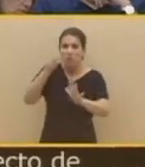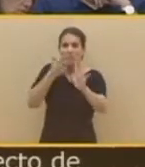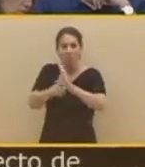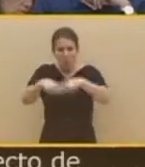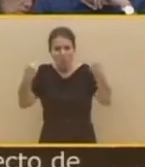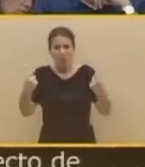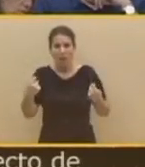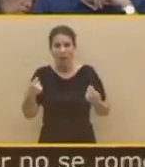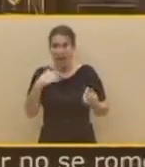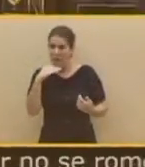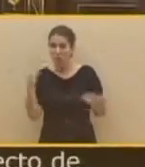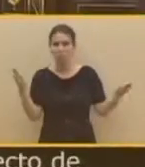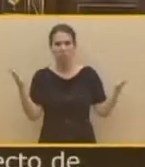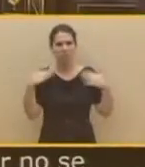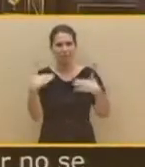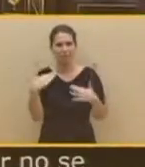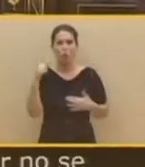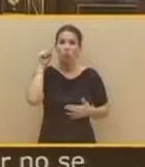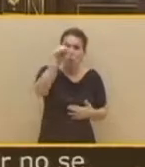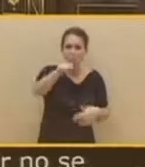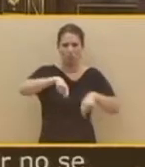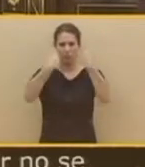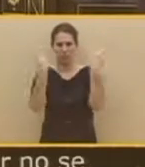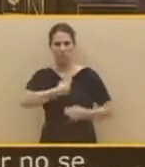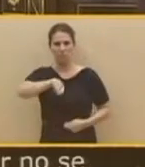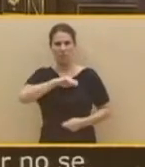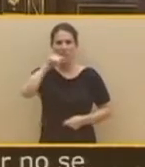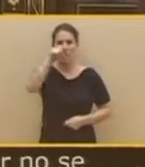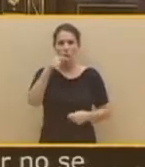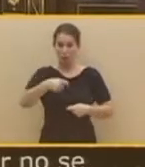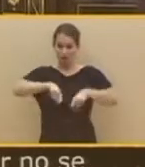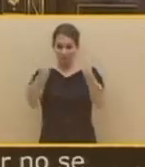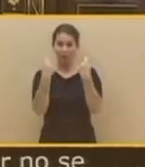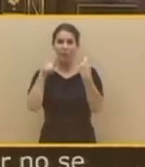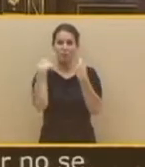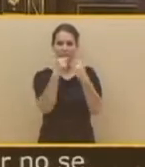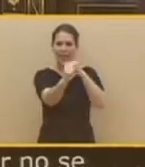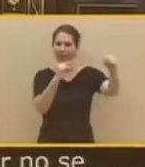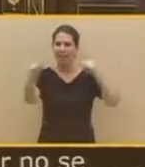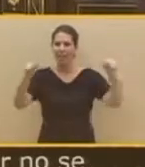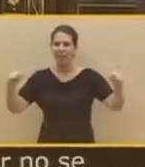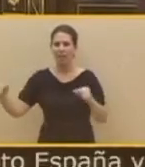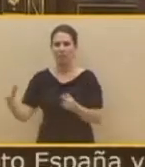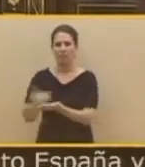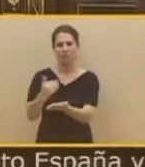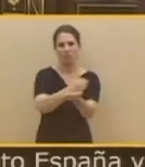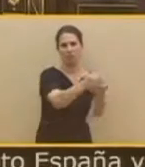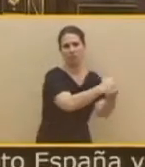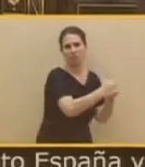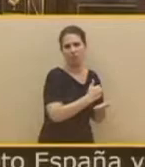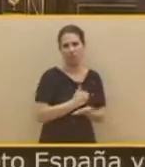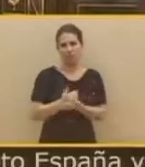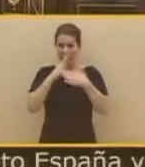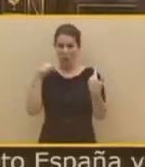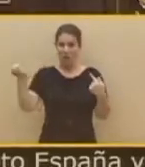ustedes los que han roto España y los que la han vendido a pedazos a los fondos buitre y a los grandes fondos de inversión que, con su permiso, están tomando el control